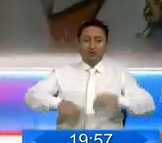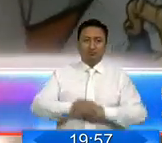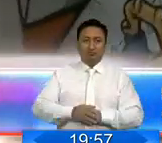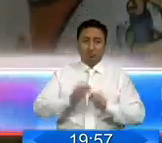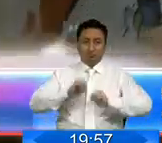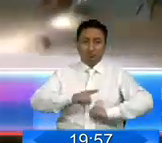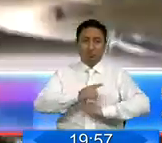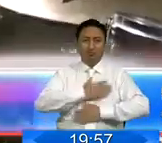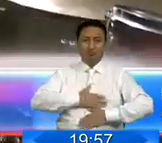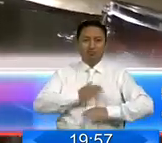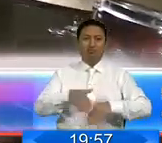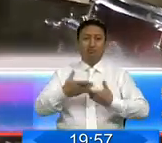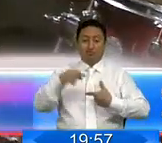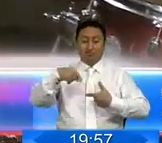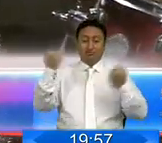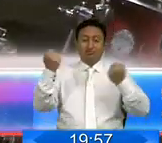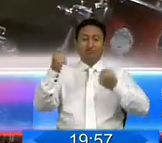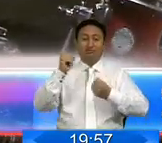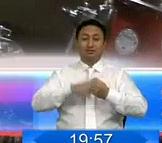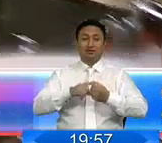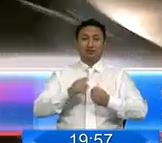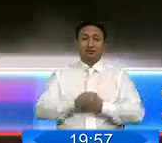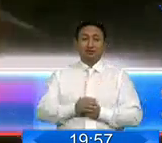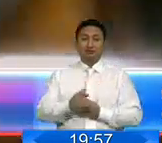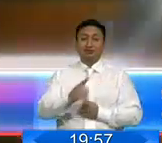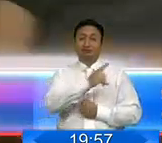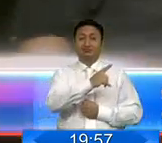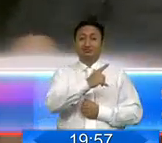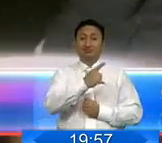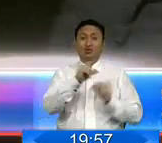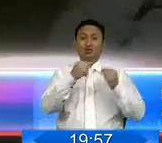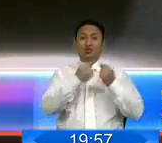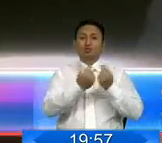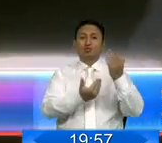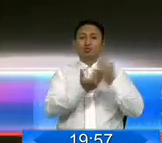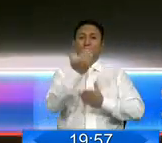podrán disfrutar durante estas fiestas de Quito junto a Celtic Trip.